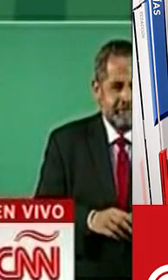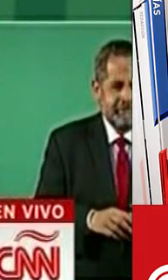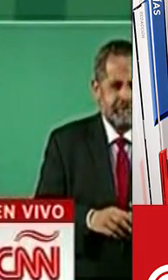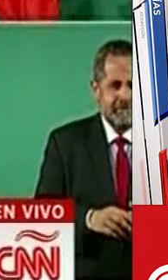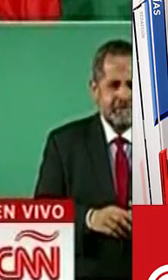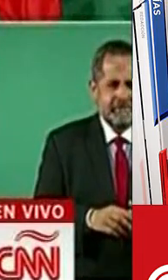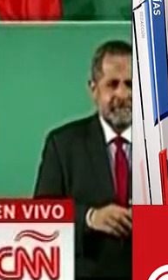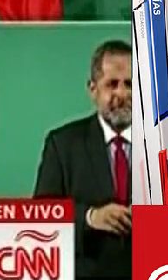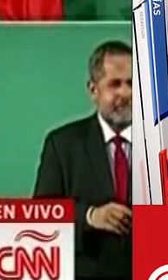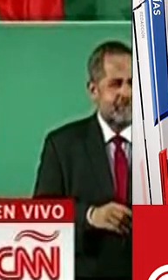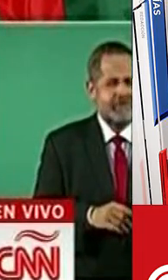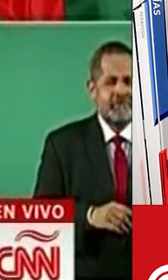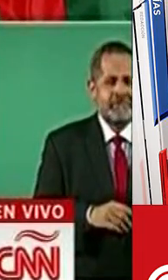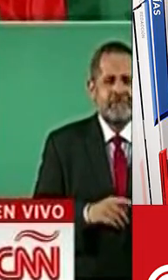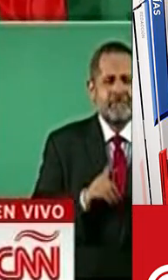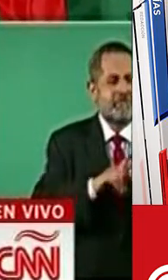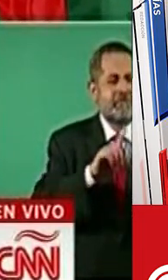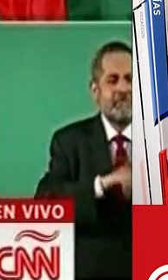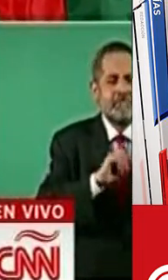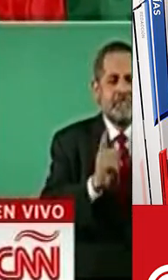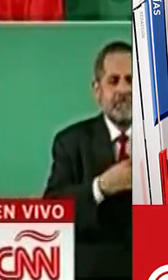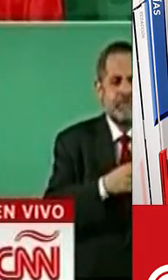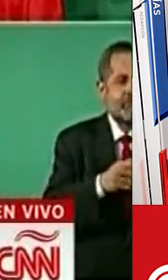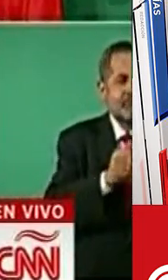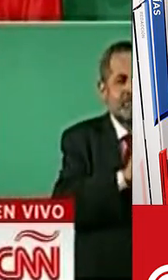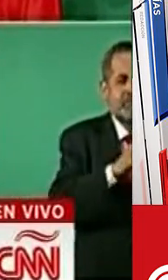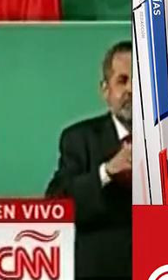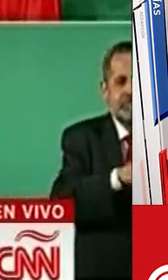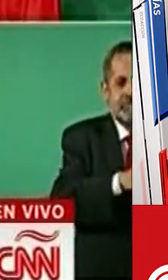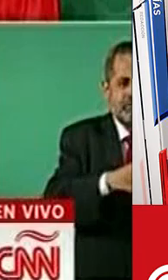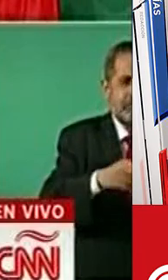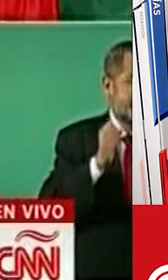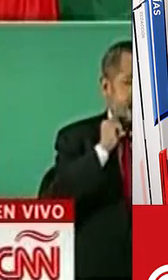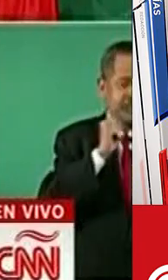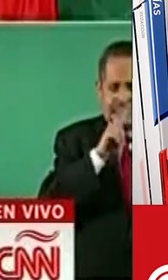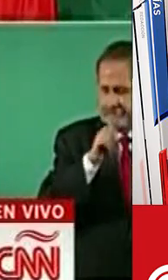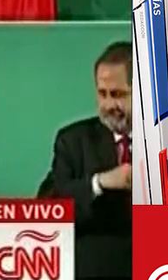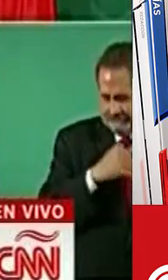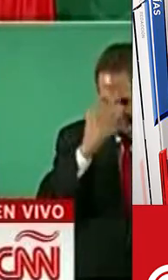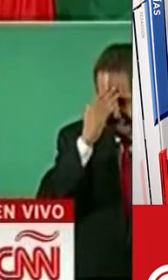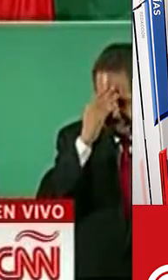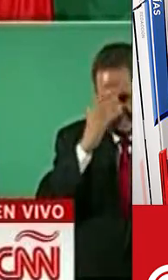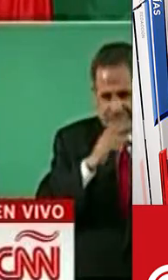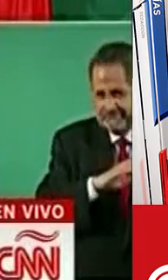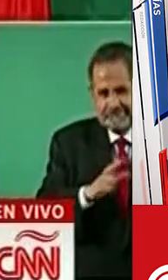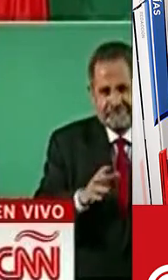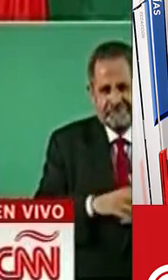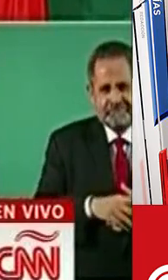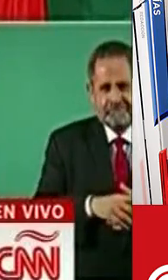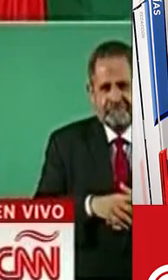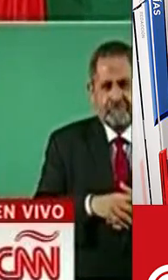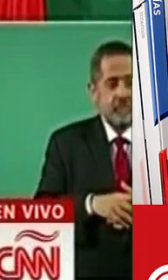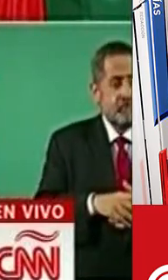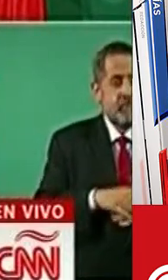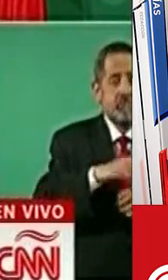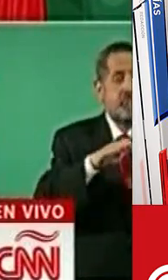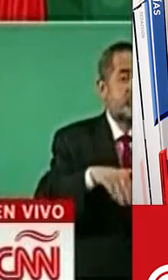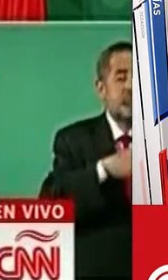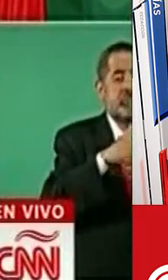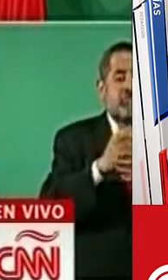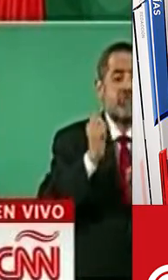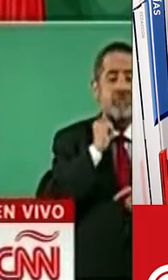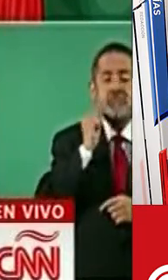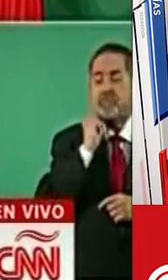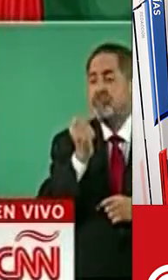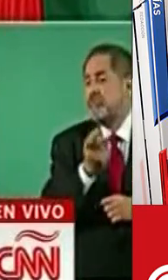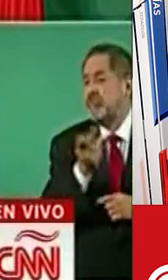hay un besamano allá en el Senado, una vergüenza. Llegan todos los senadores, o